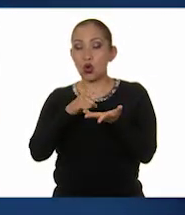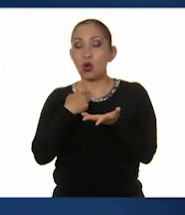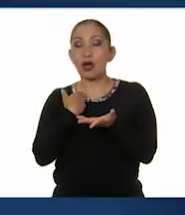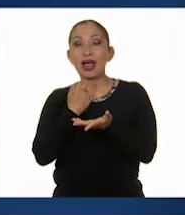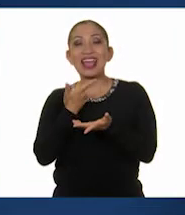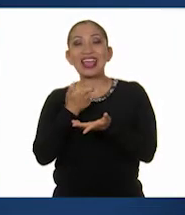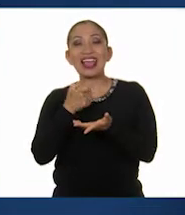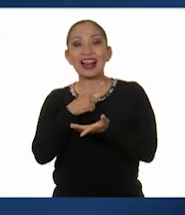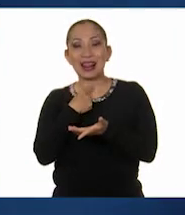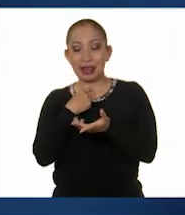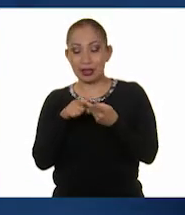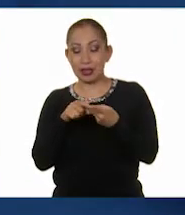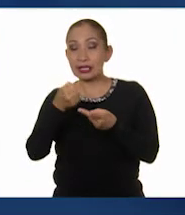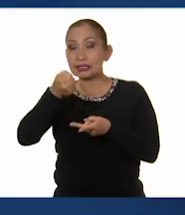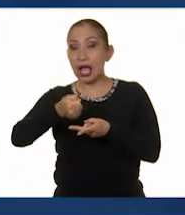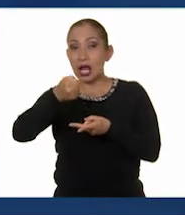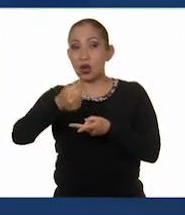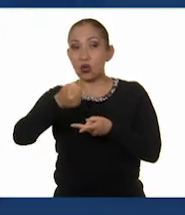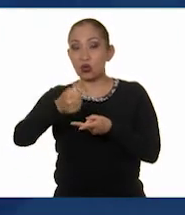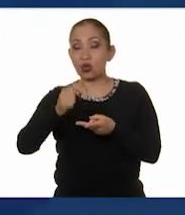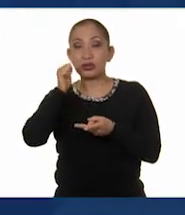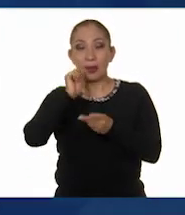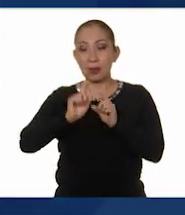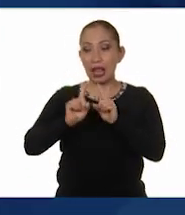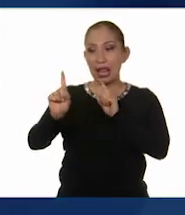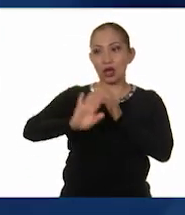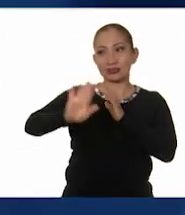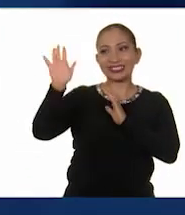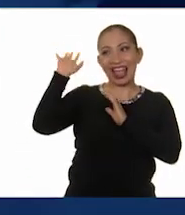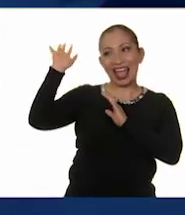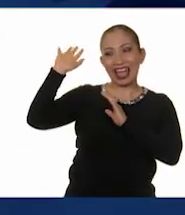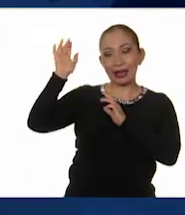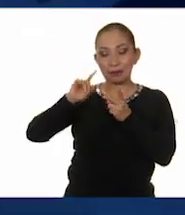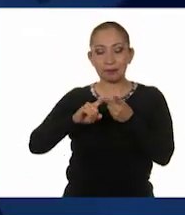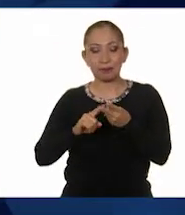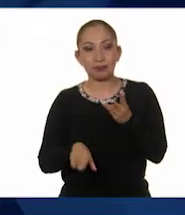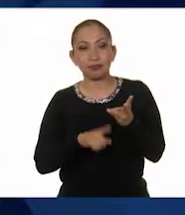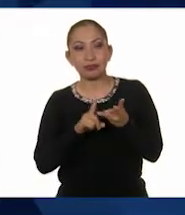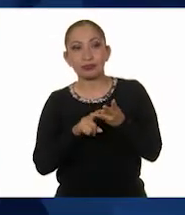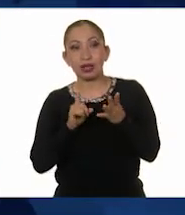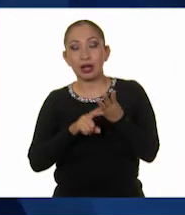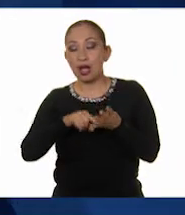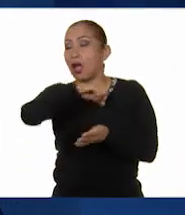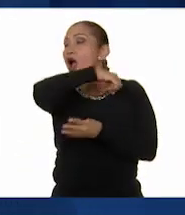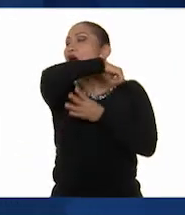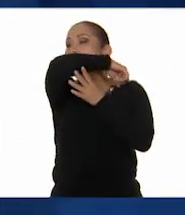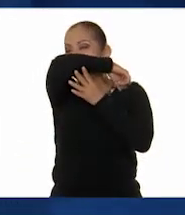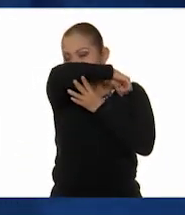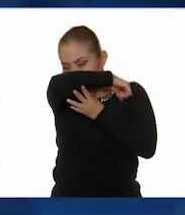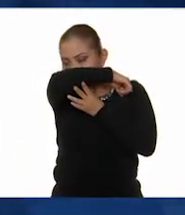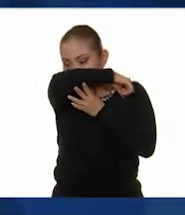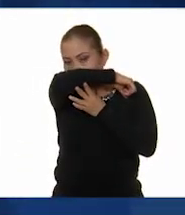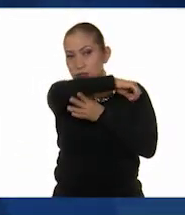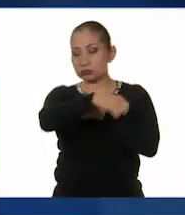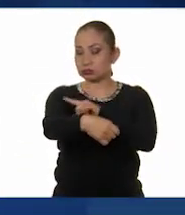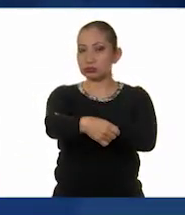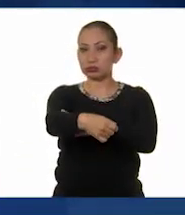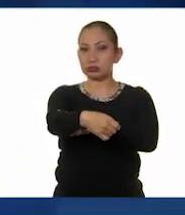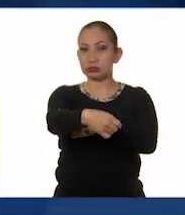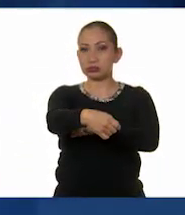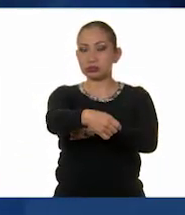antibacterial. Saludos conservando la sana distancia. Estornudo de etiqueta o toser en la parte interna